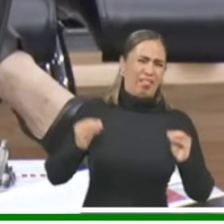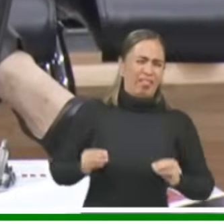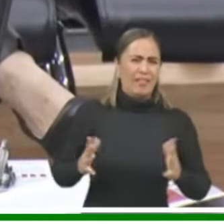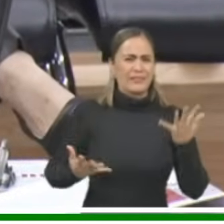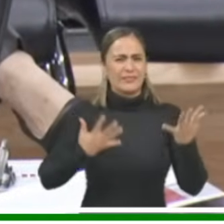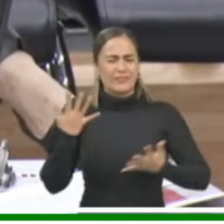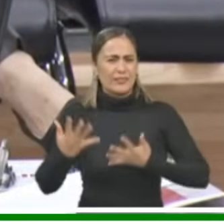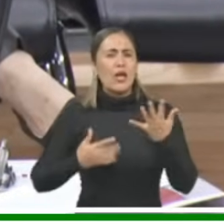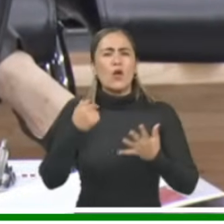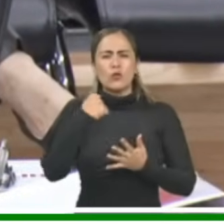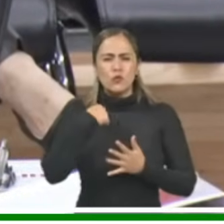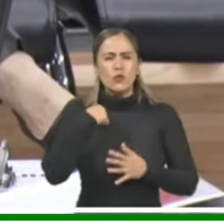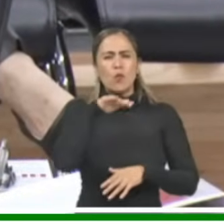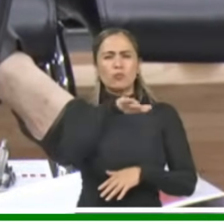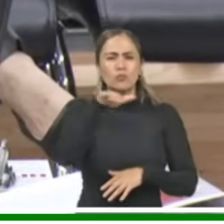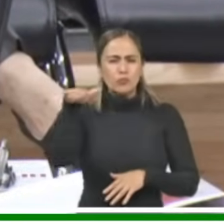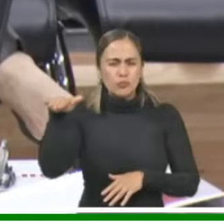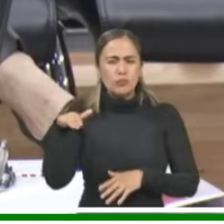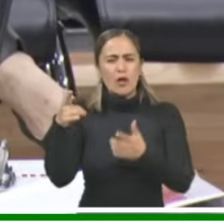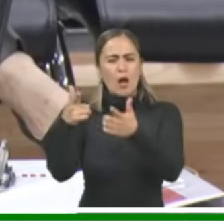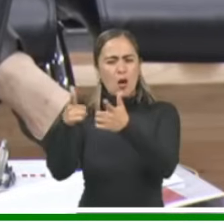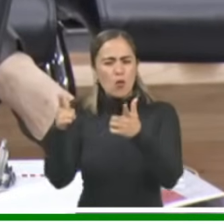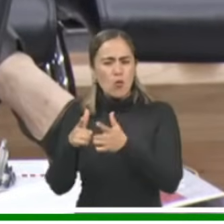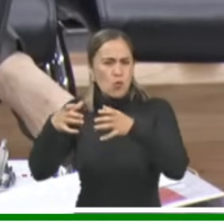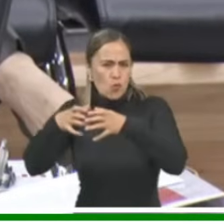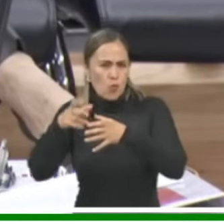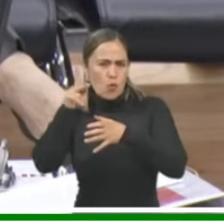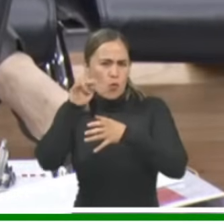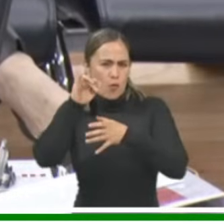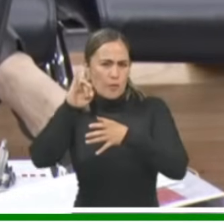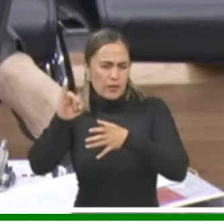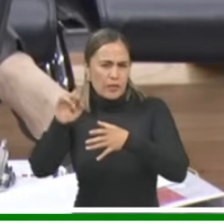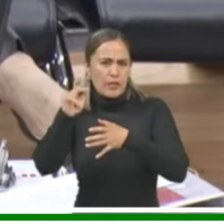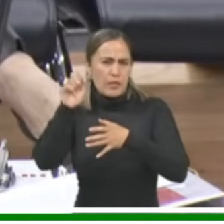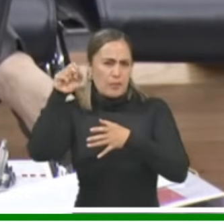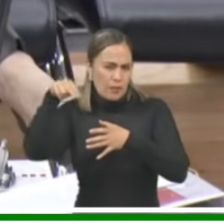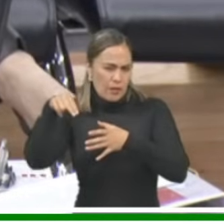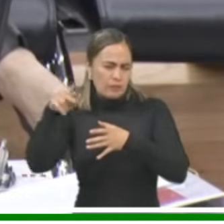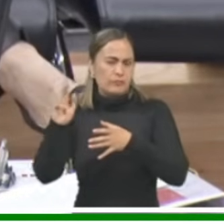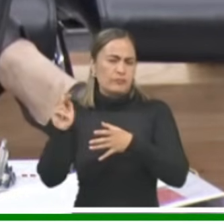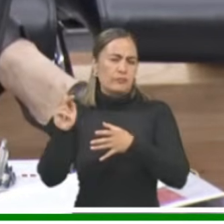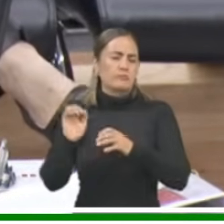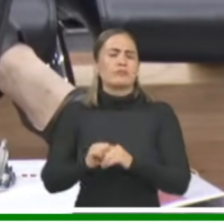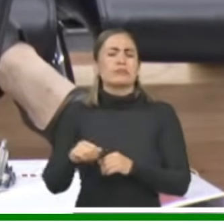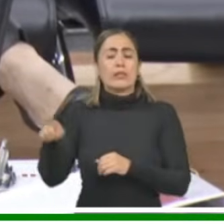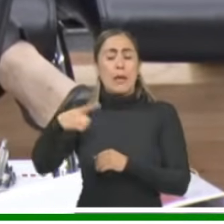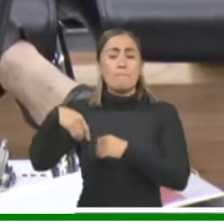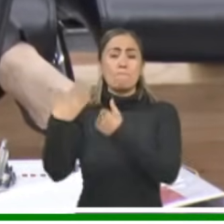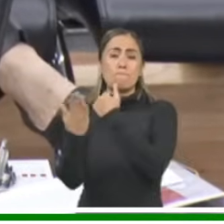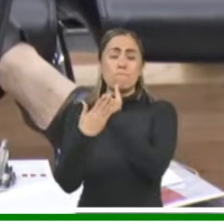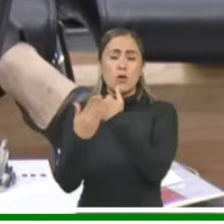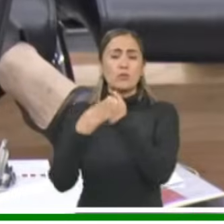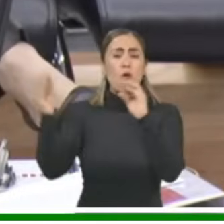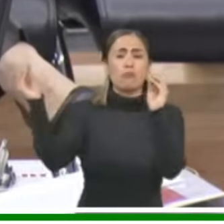invitación al bloque formado por el PRI y el PAN a que en los siguientes